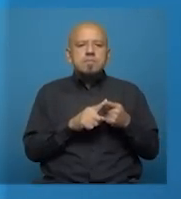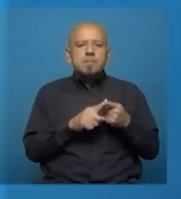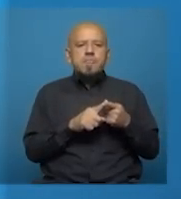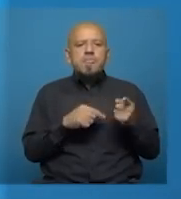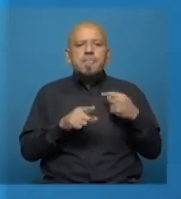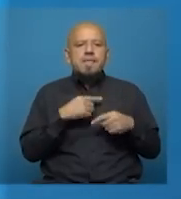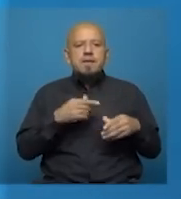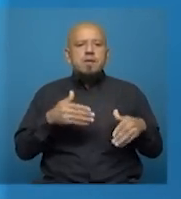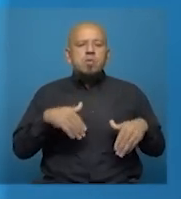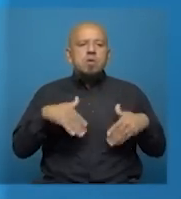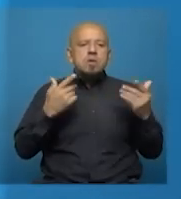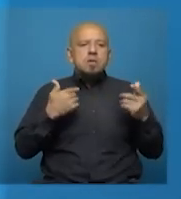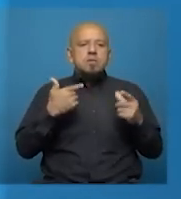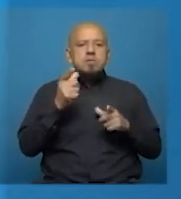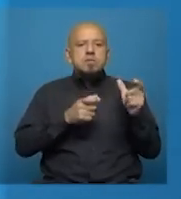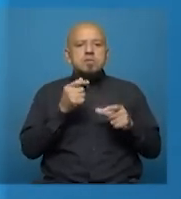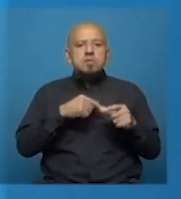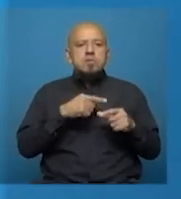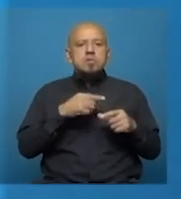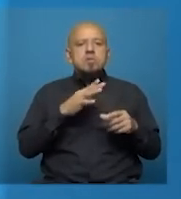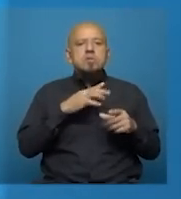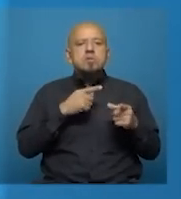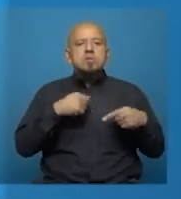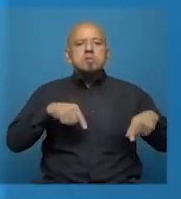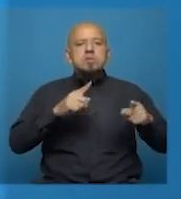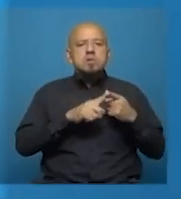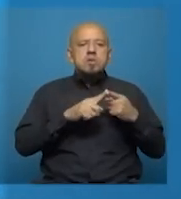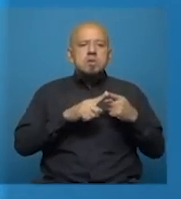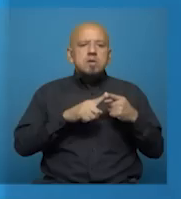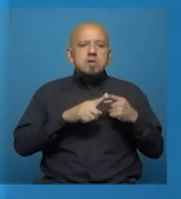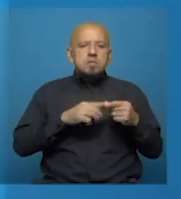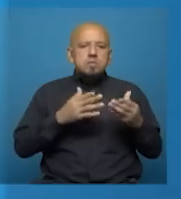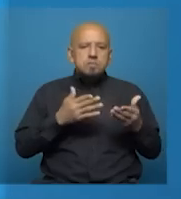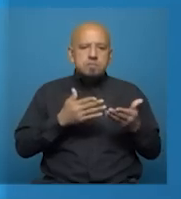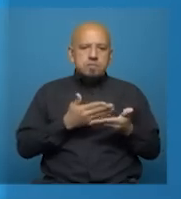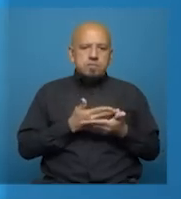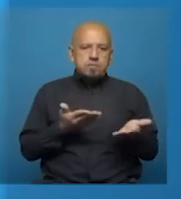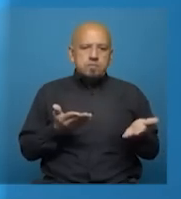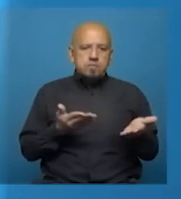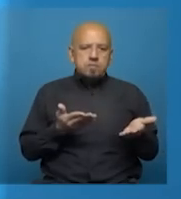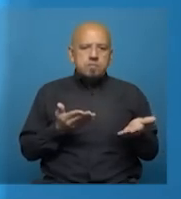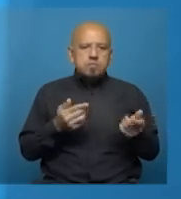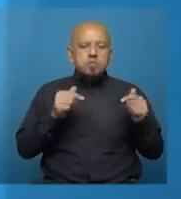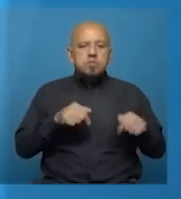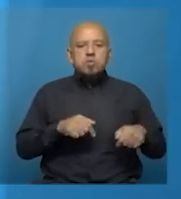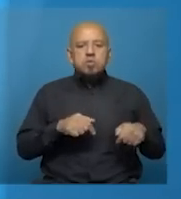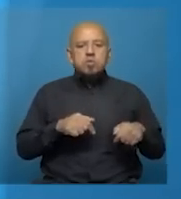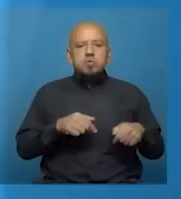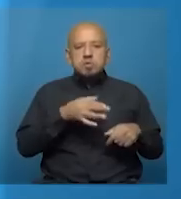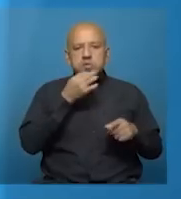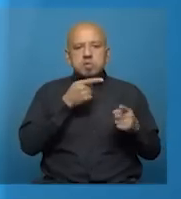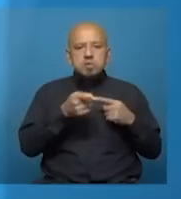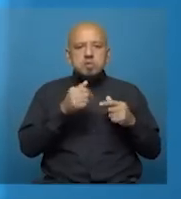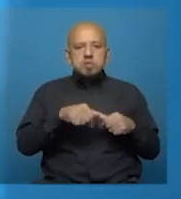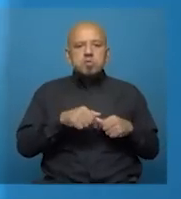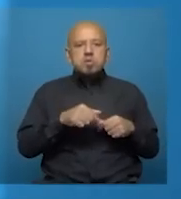ciudadano común lo pensaría, pero nosotros hemos sido muy cuidadosos de poder hoy dirigir